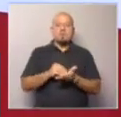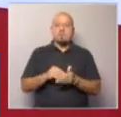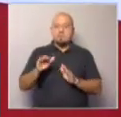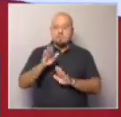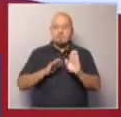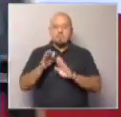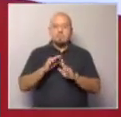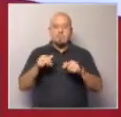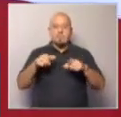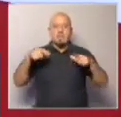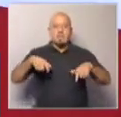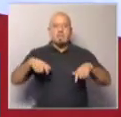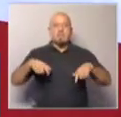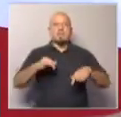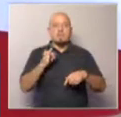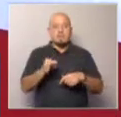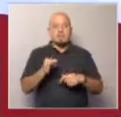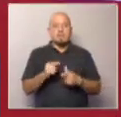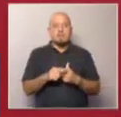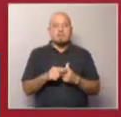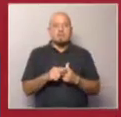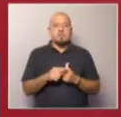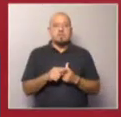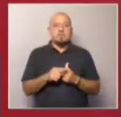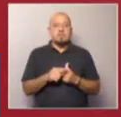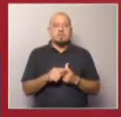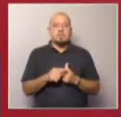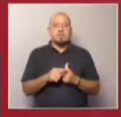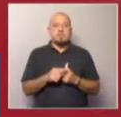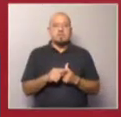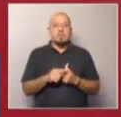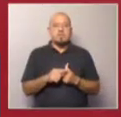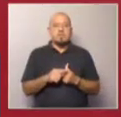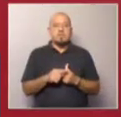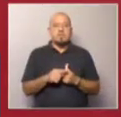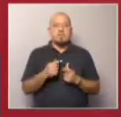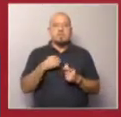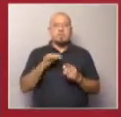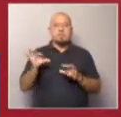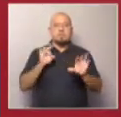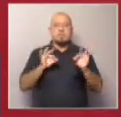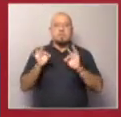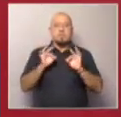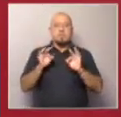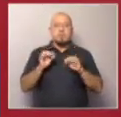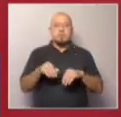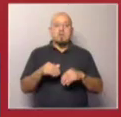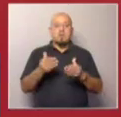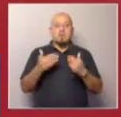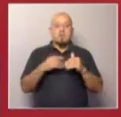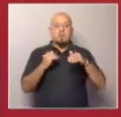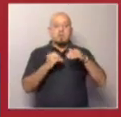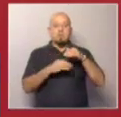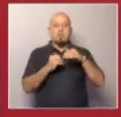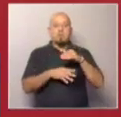infraestructura alrededor de la cancha, digamos. Ahí está. Sí, nosotros hemos sido seleccionados y nos han mandado un fondo, sí,